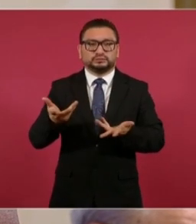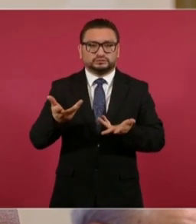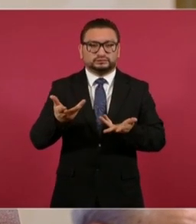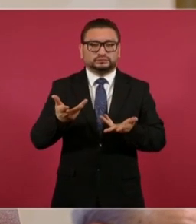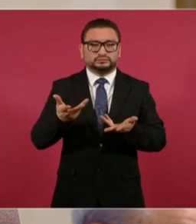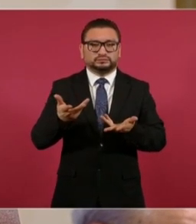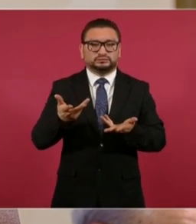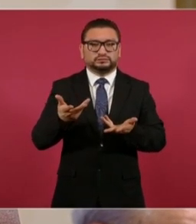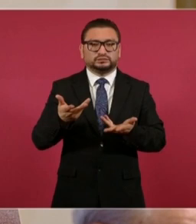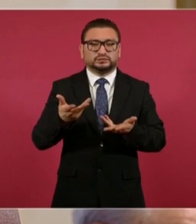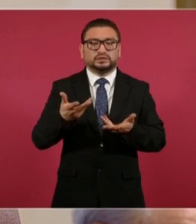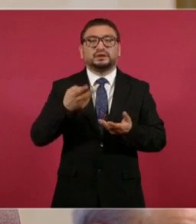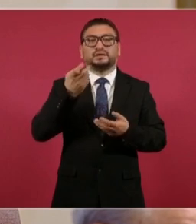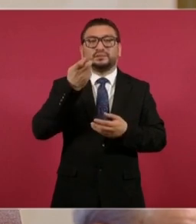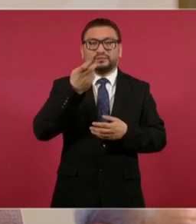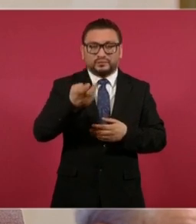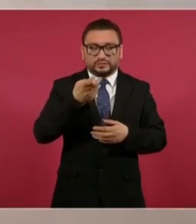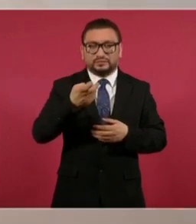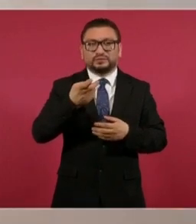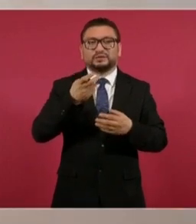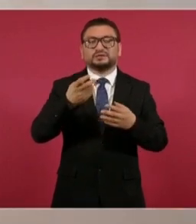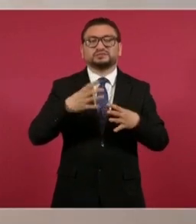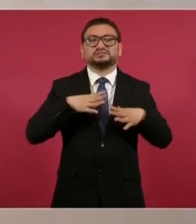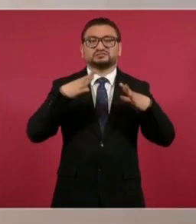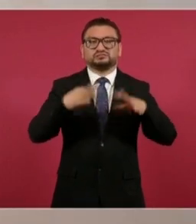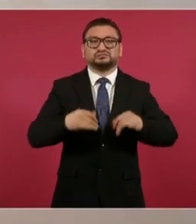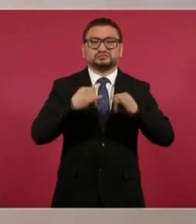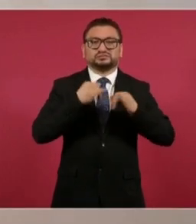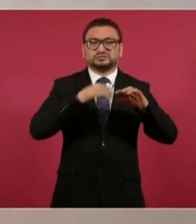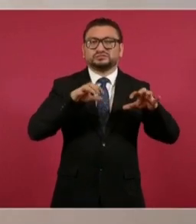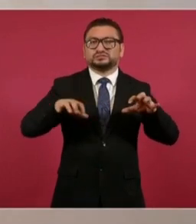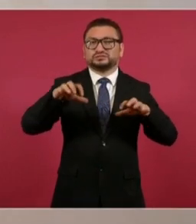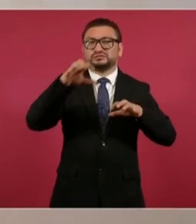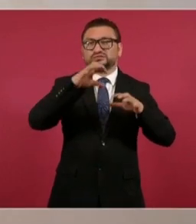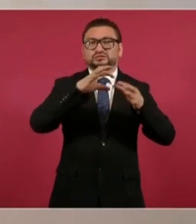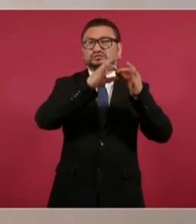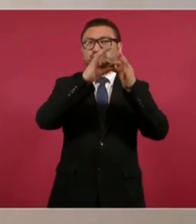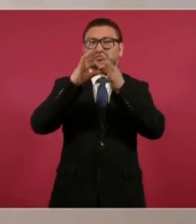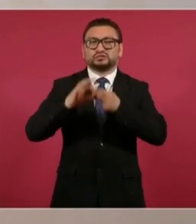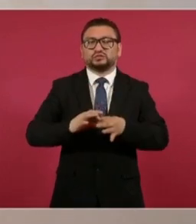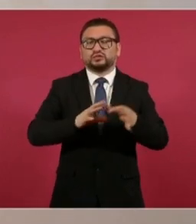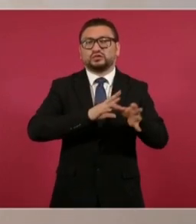maan por eso crearon toda esa